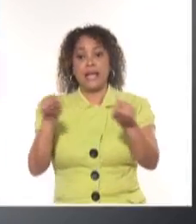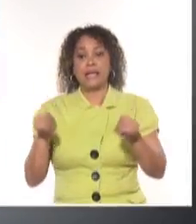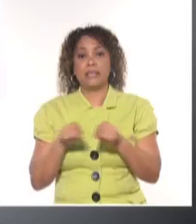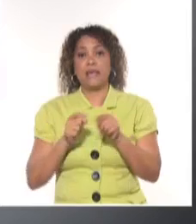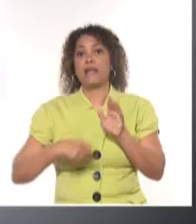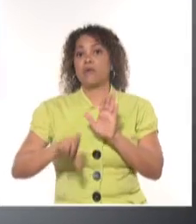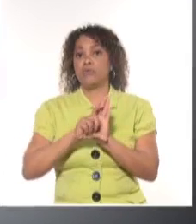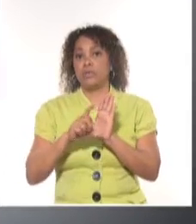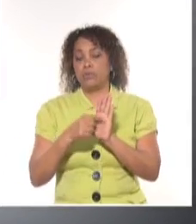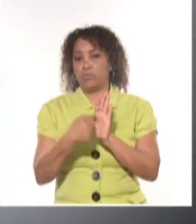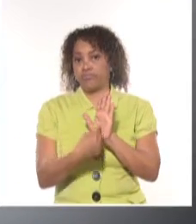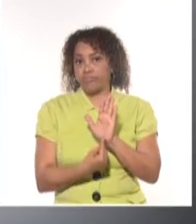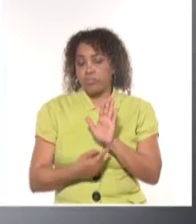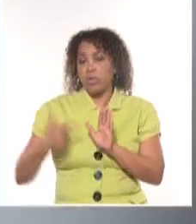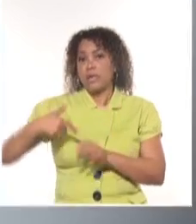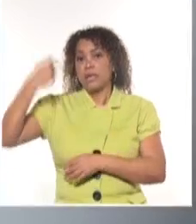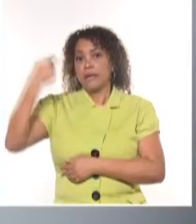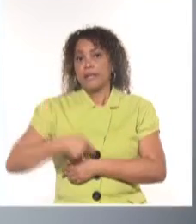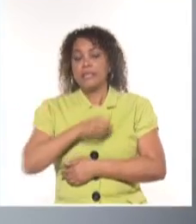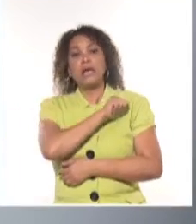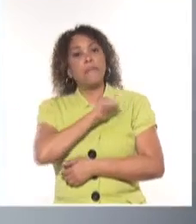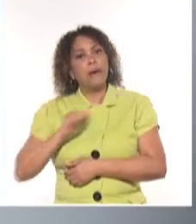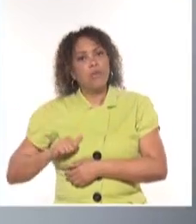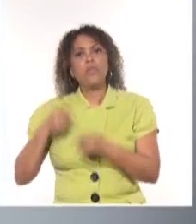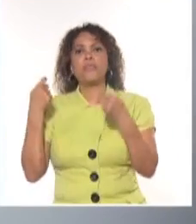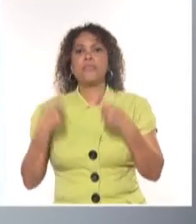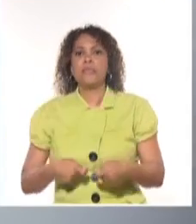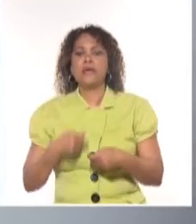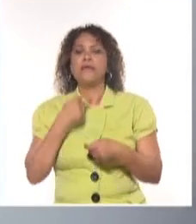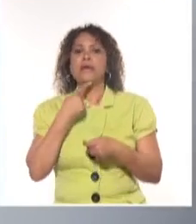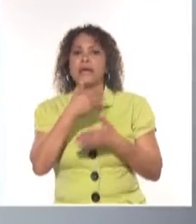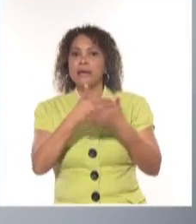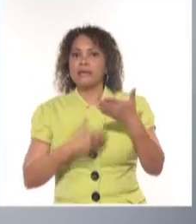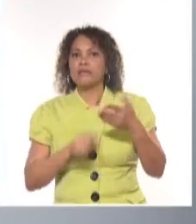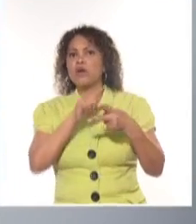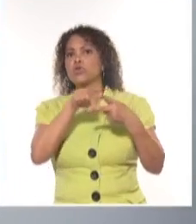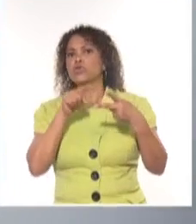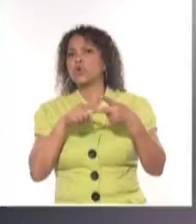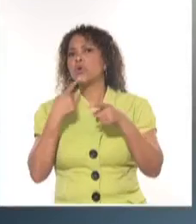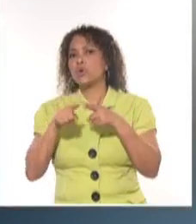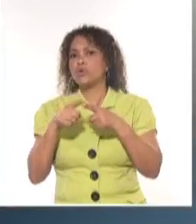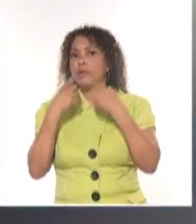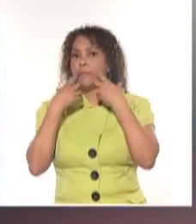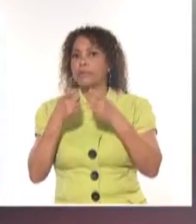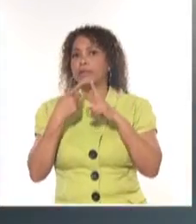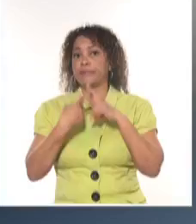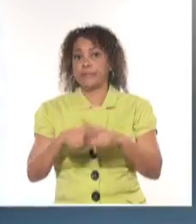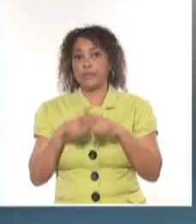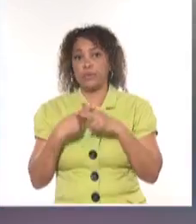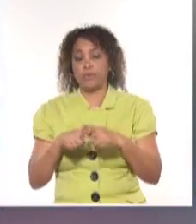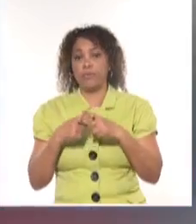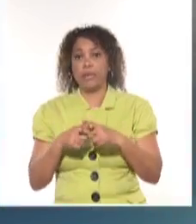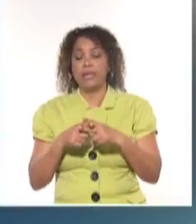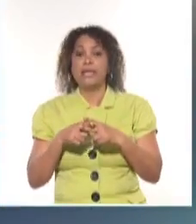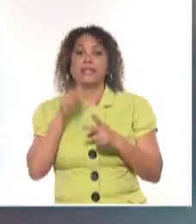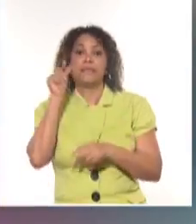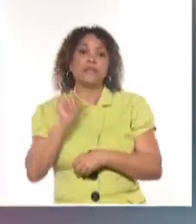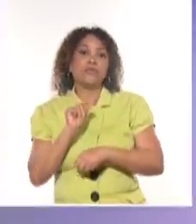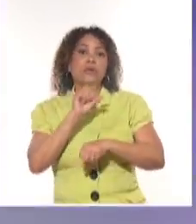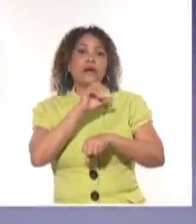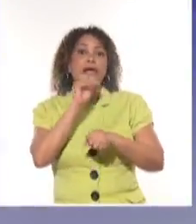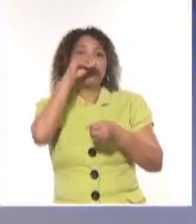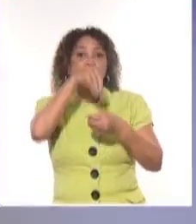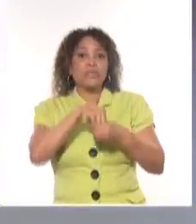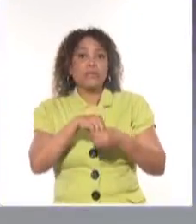Corte Suprema de Justicia de El Salvador tiene en sus manos 2 recursos sobre el caso de los migrantes venezolanos, pero hasta